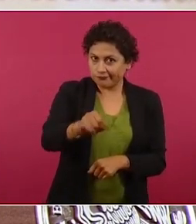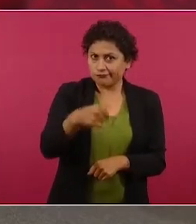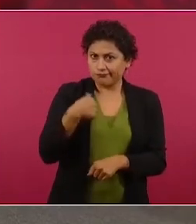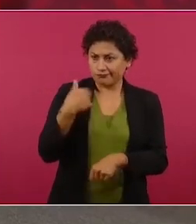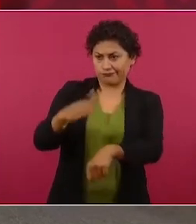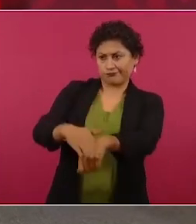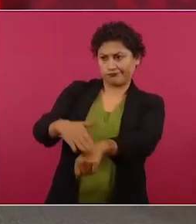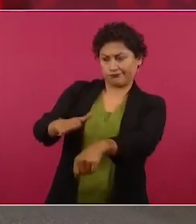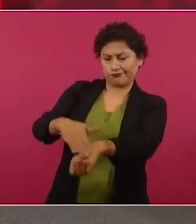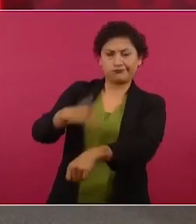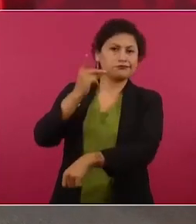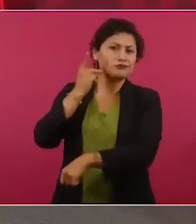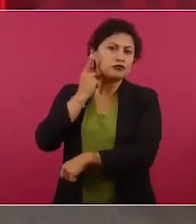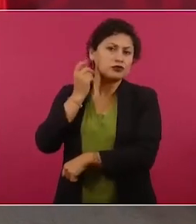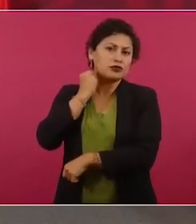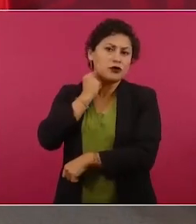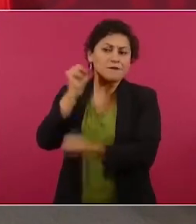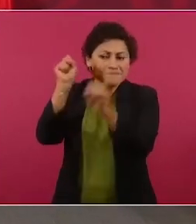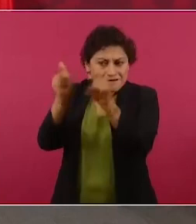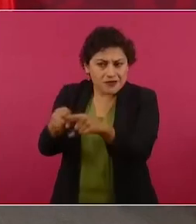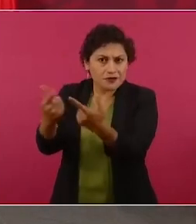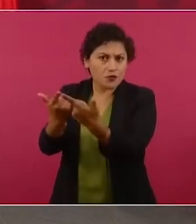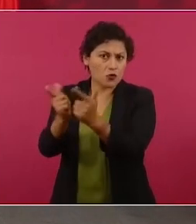legisladores, incluidos a los del PAN,